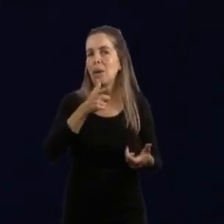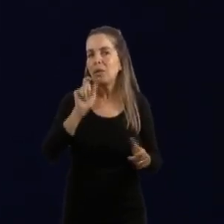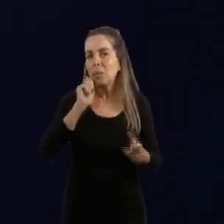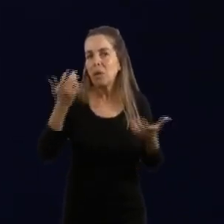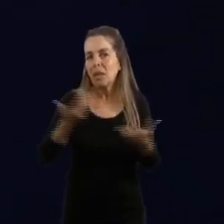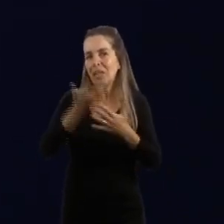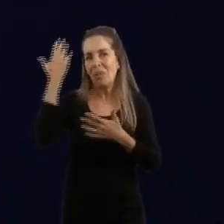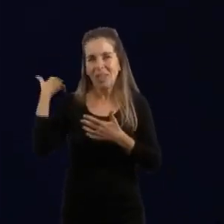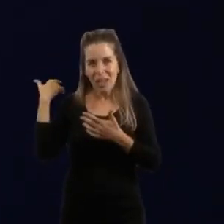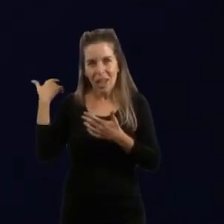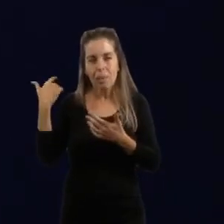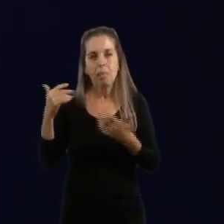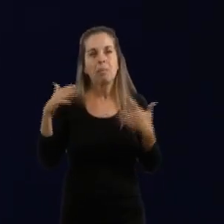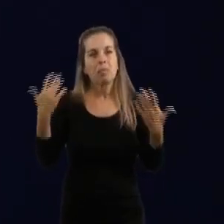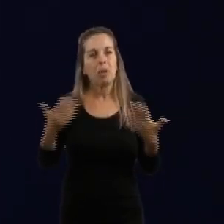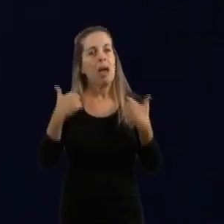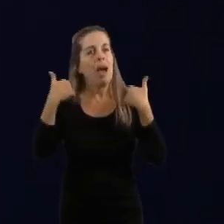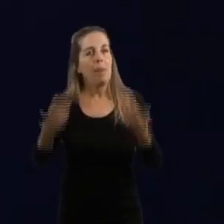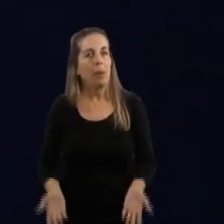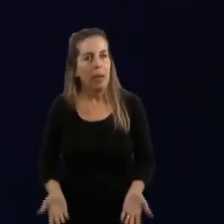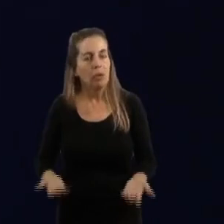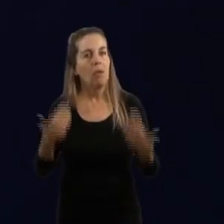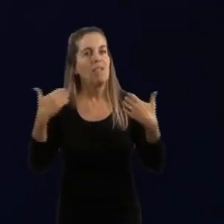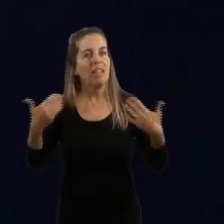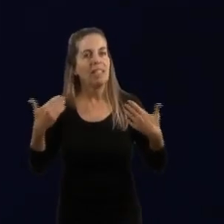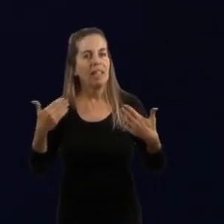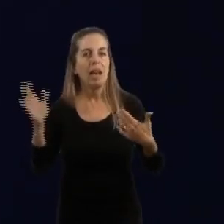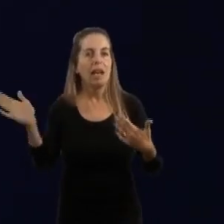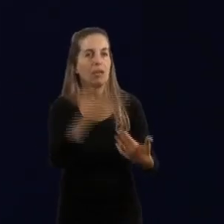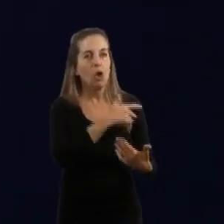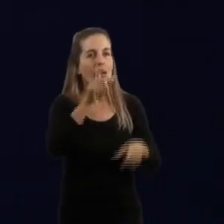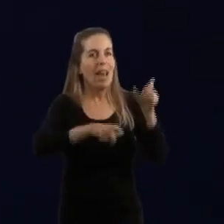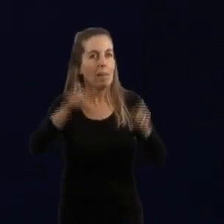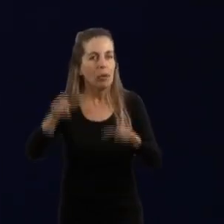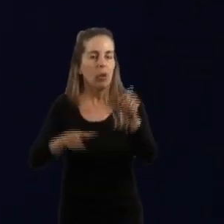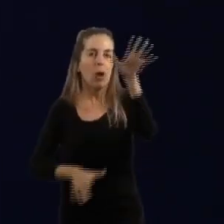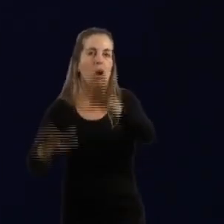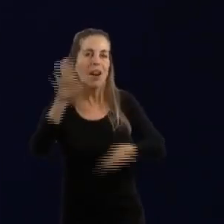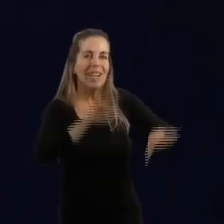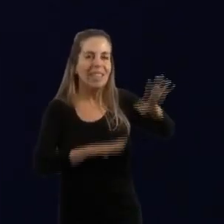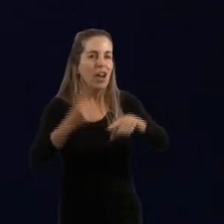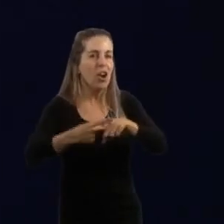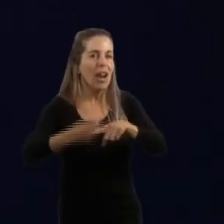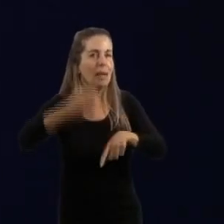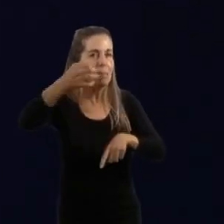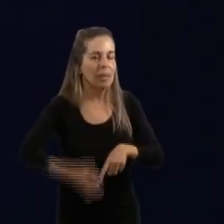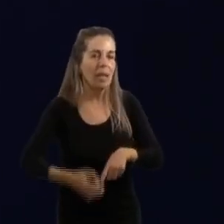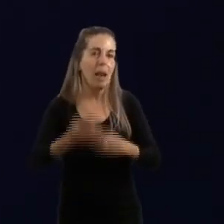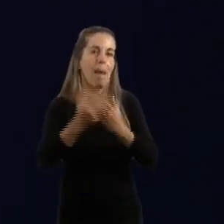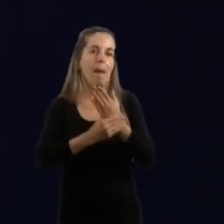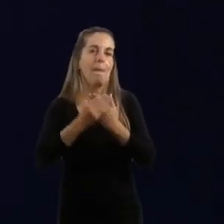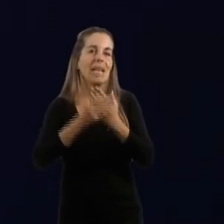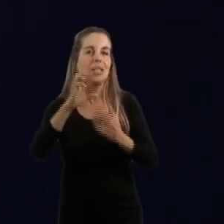fabuloso. De hecho, aprovecho para felicitar a todos los que intervinieron en la organización, especialmente al ministro de Defensa